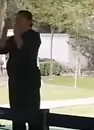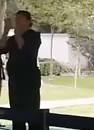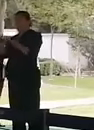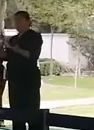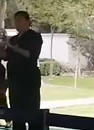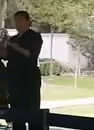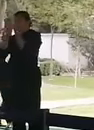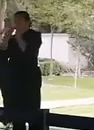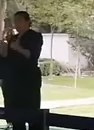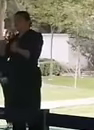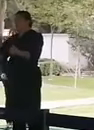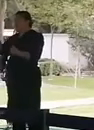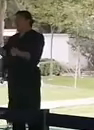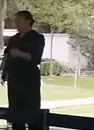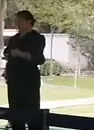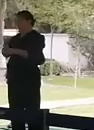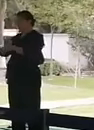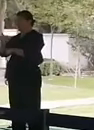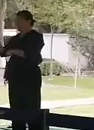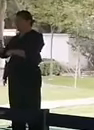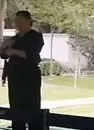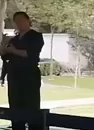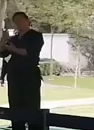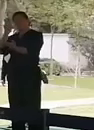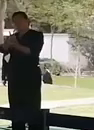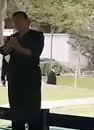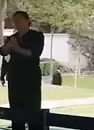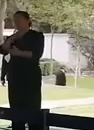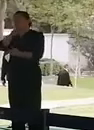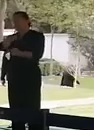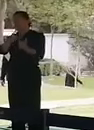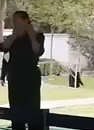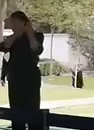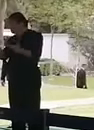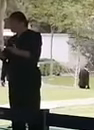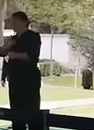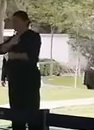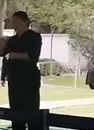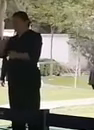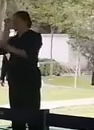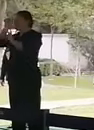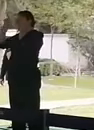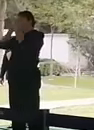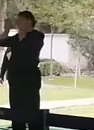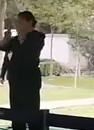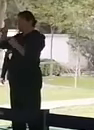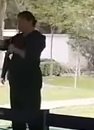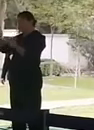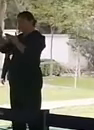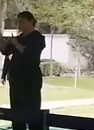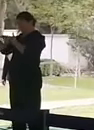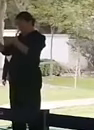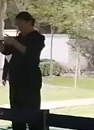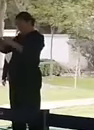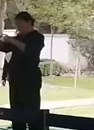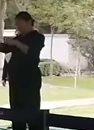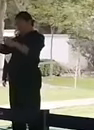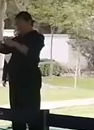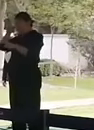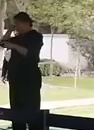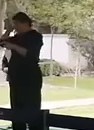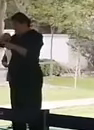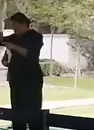pagando sus gastos, hoy puedan visitar a su estado natal y que no pierdan